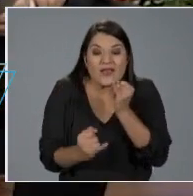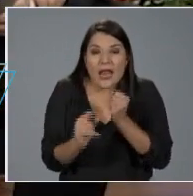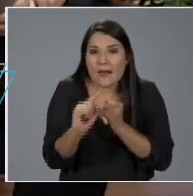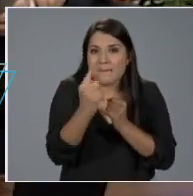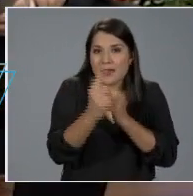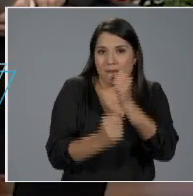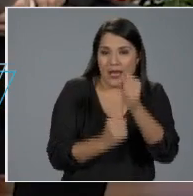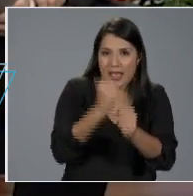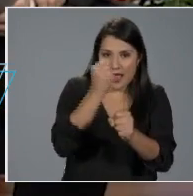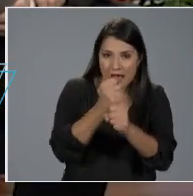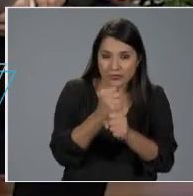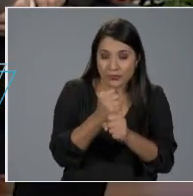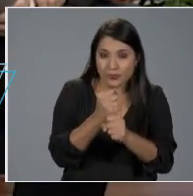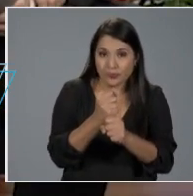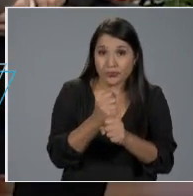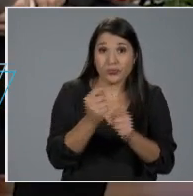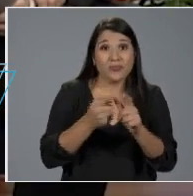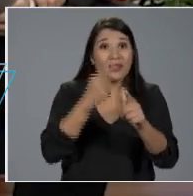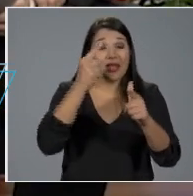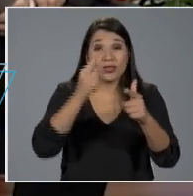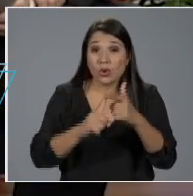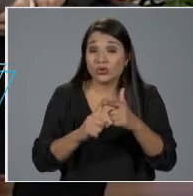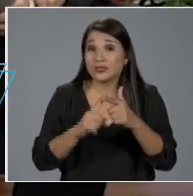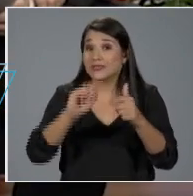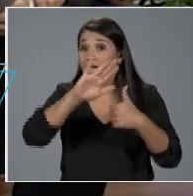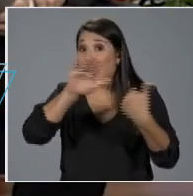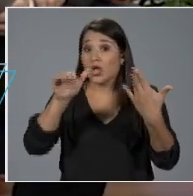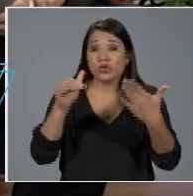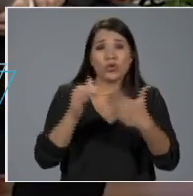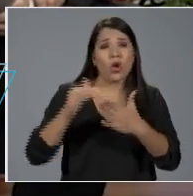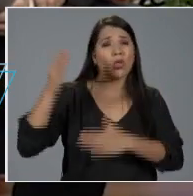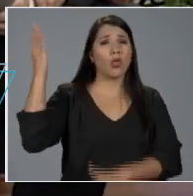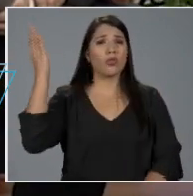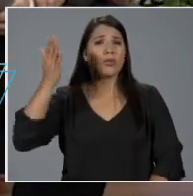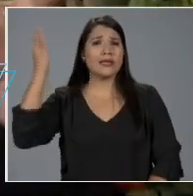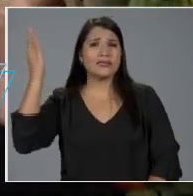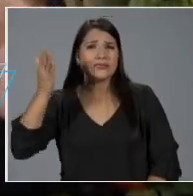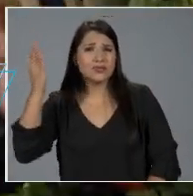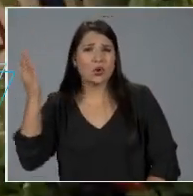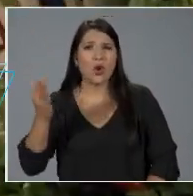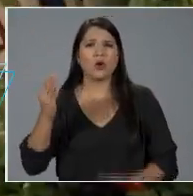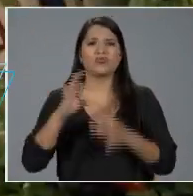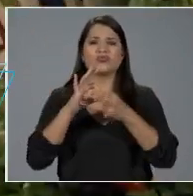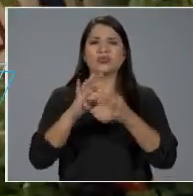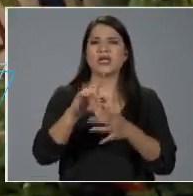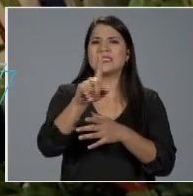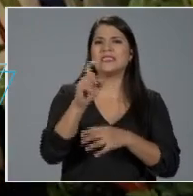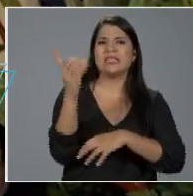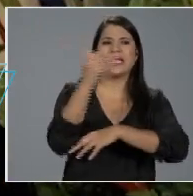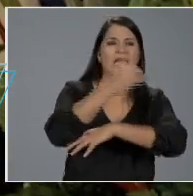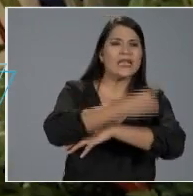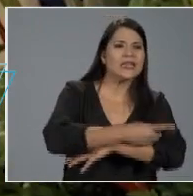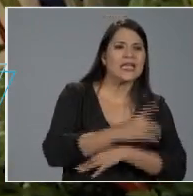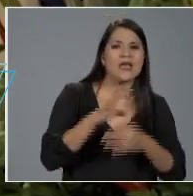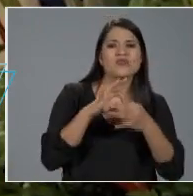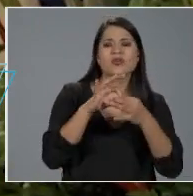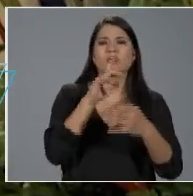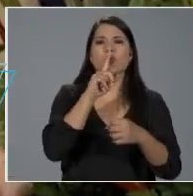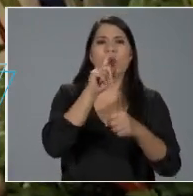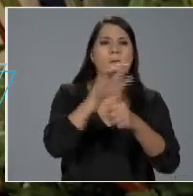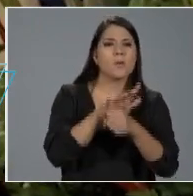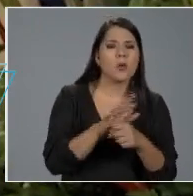año, y entonces todos aquellos discursos de los 100 días, del compromiso, de